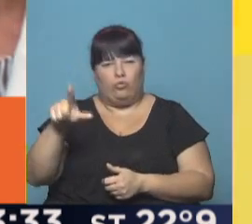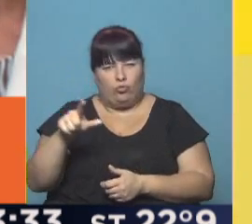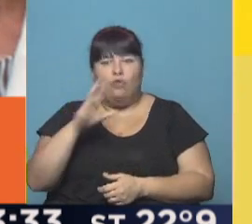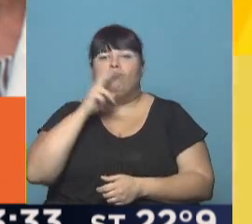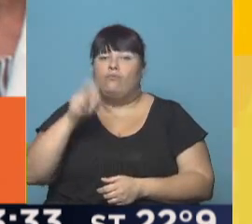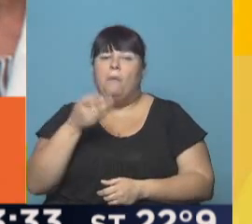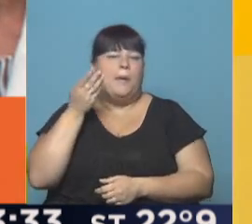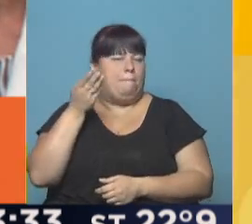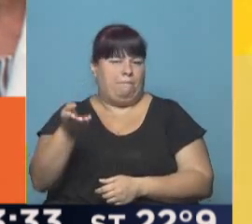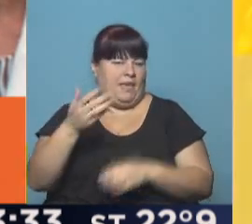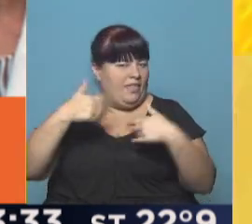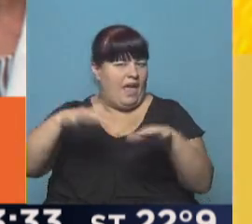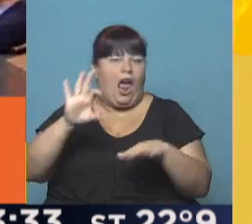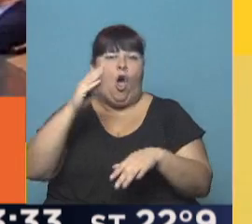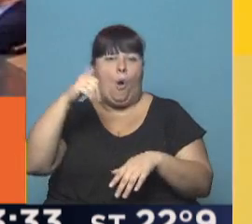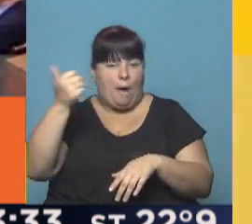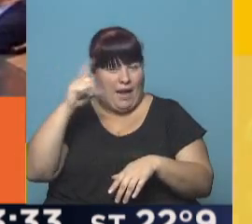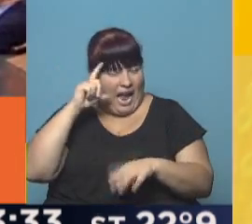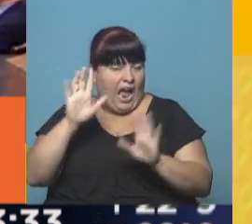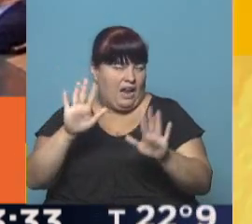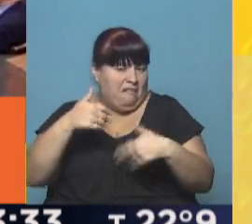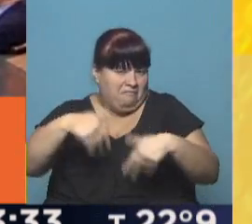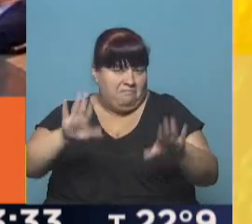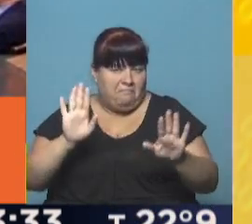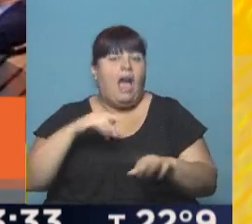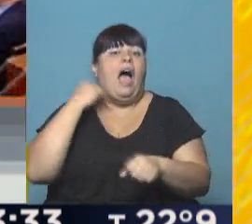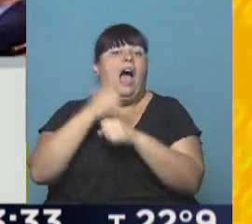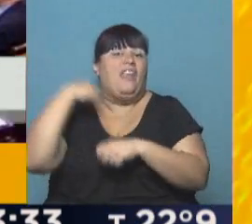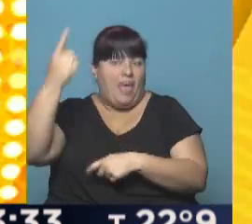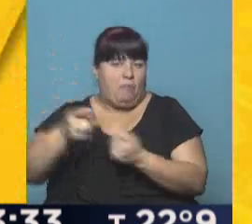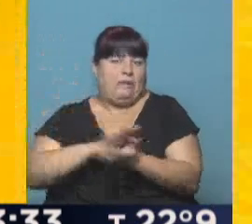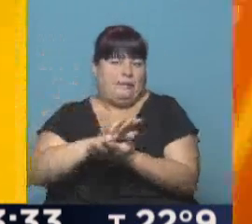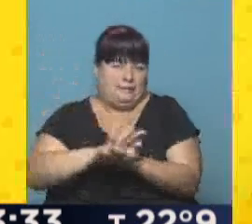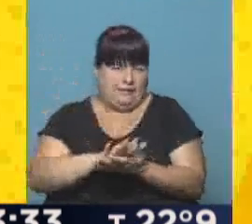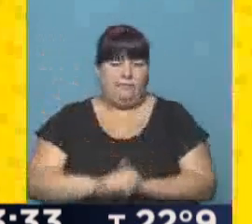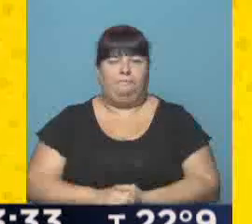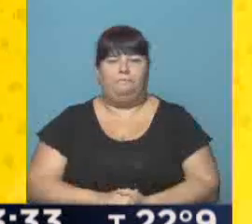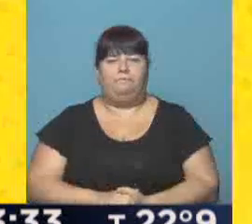Trump pidió dejar que el Obamacare implosione para luego negociar.